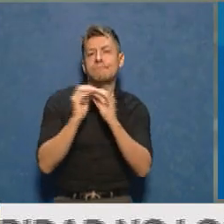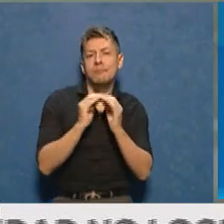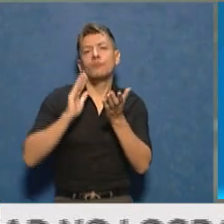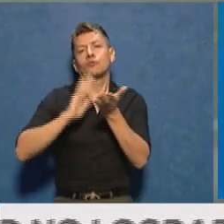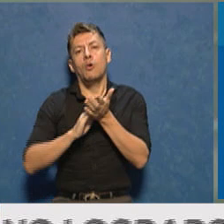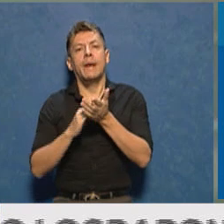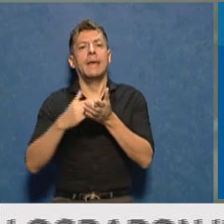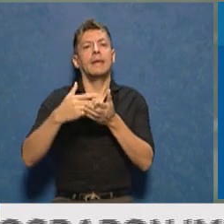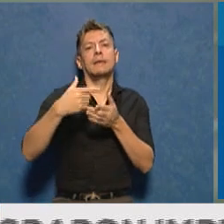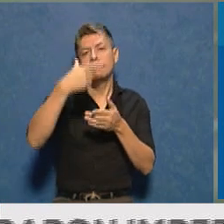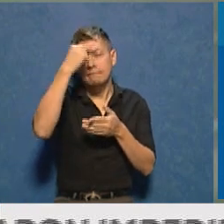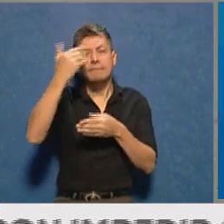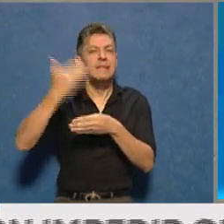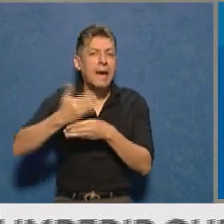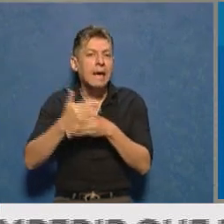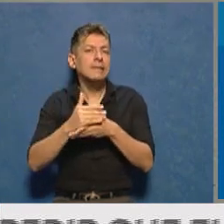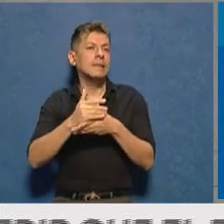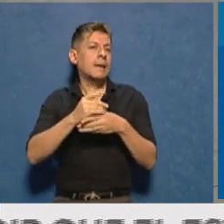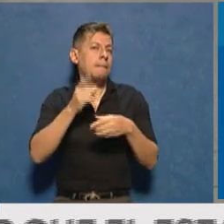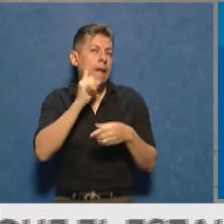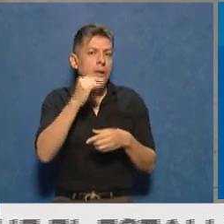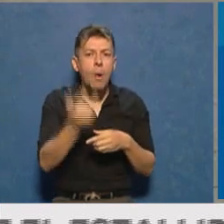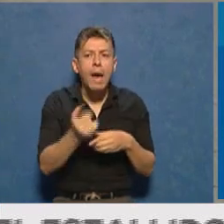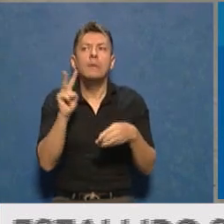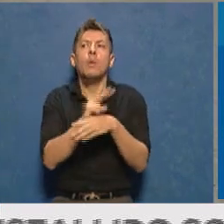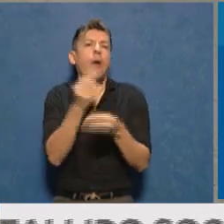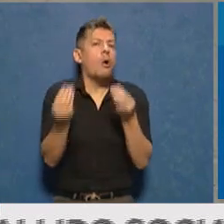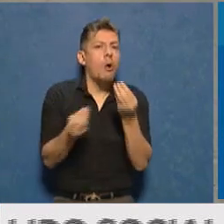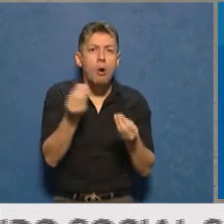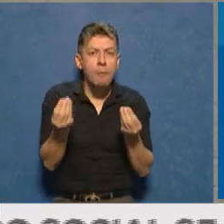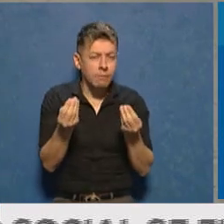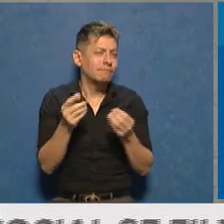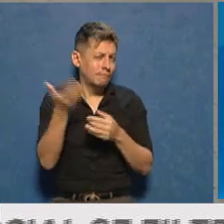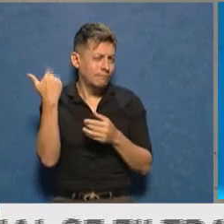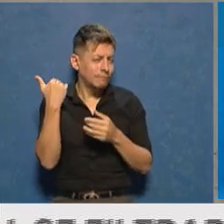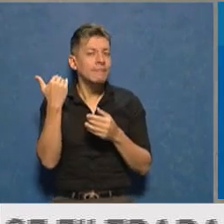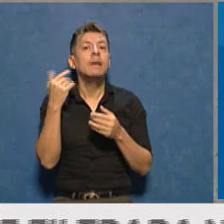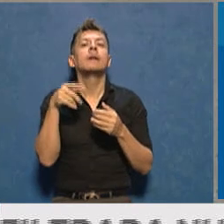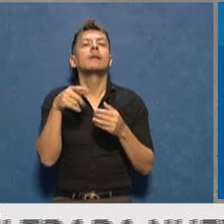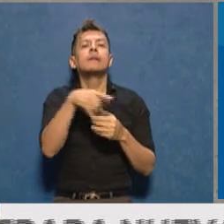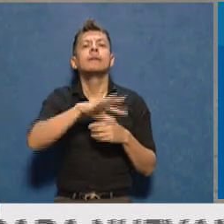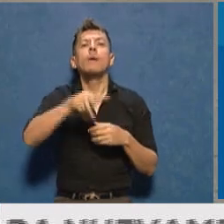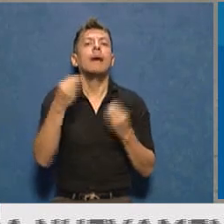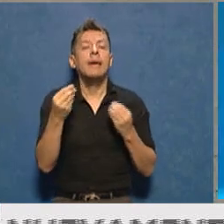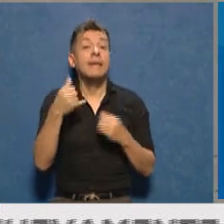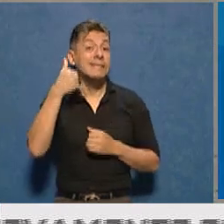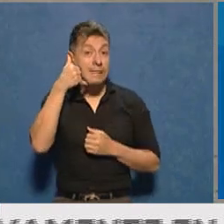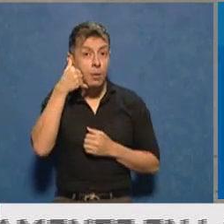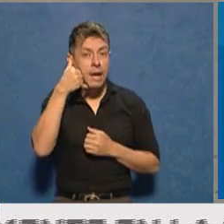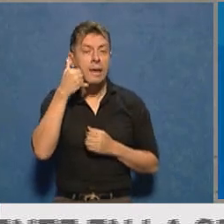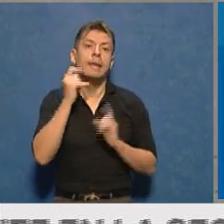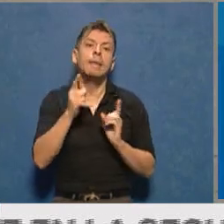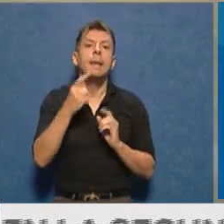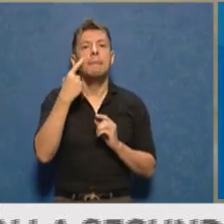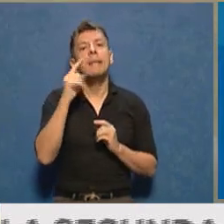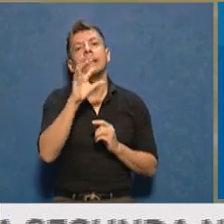utilizar otras medidas de seguridad para impedir estos hechos. ¿Qué le llevaron? El celular y aparentemente